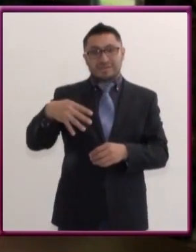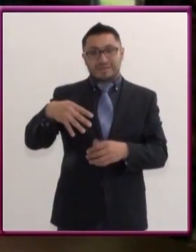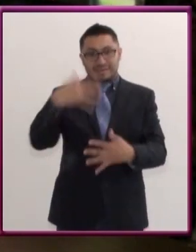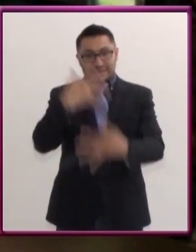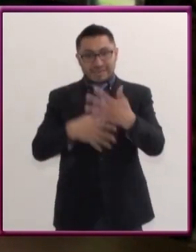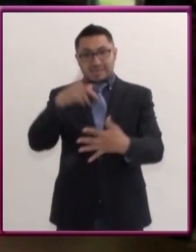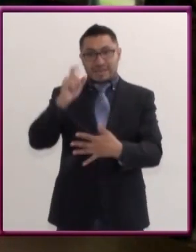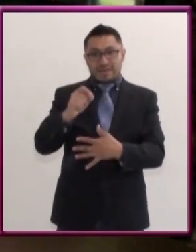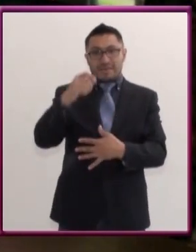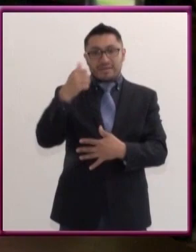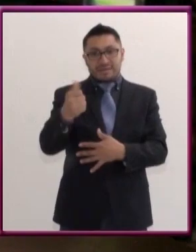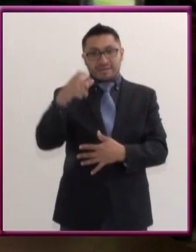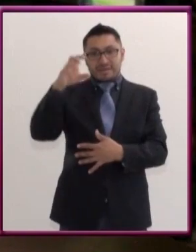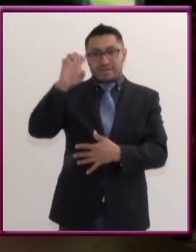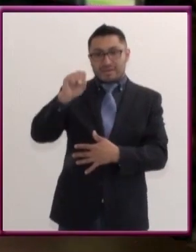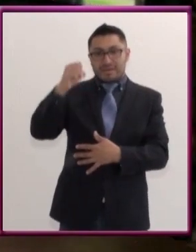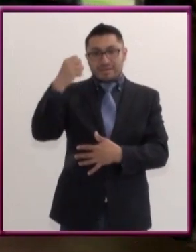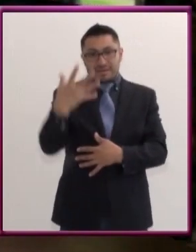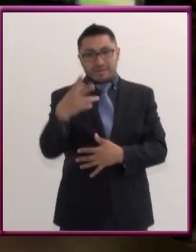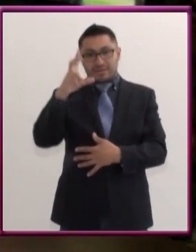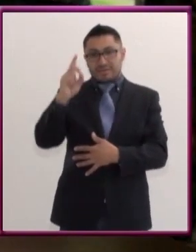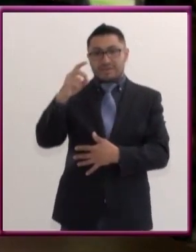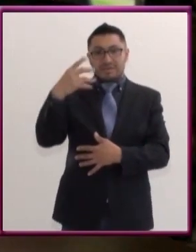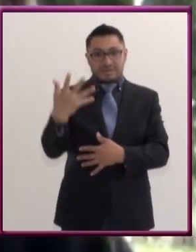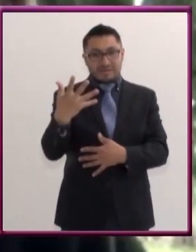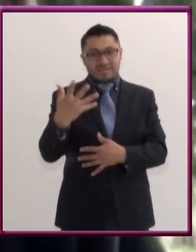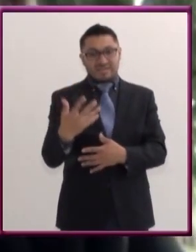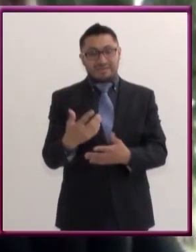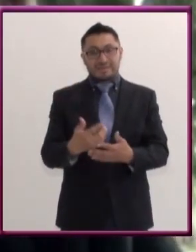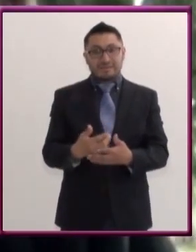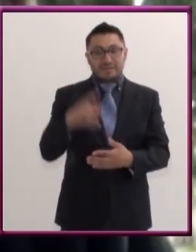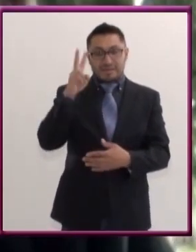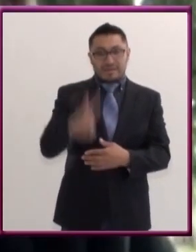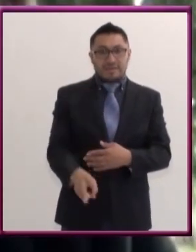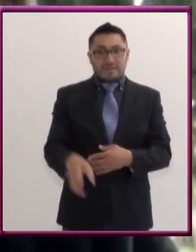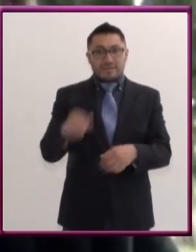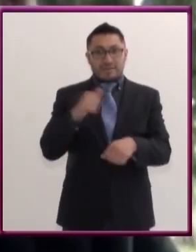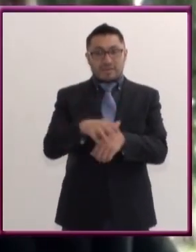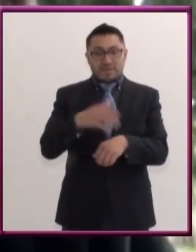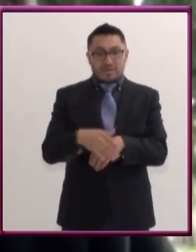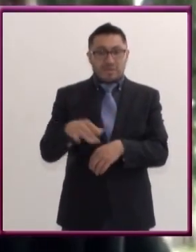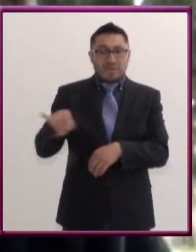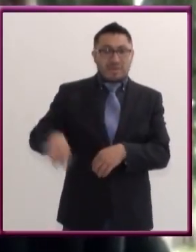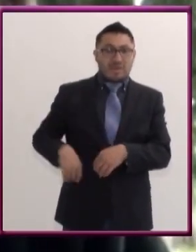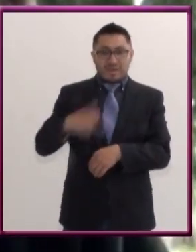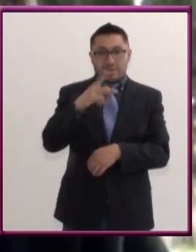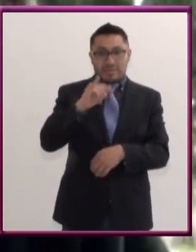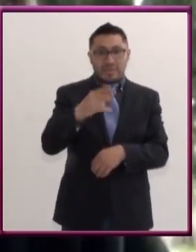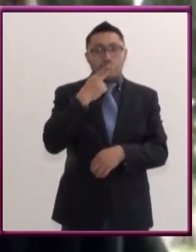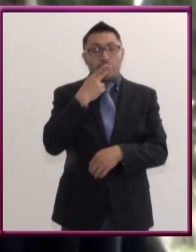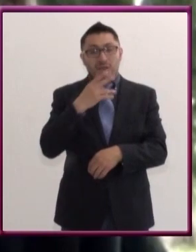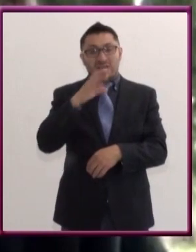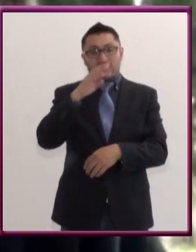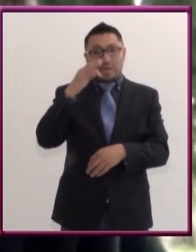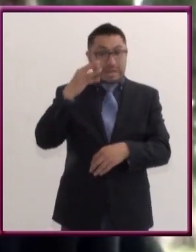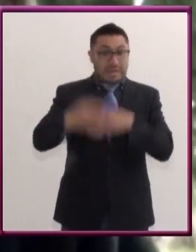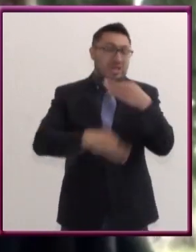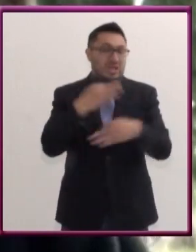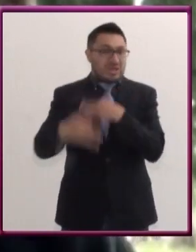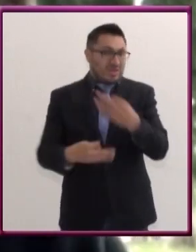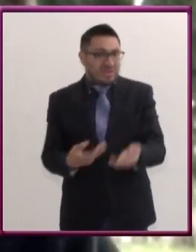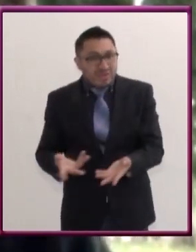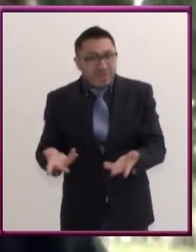3.14, 15, 26, 65, 35. En realidad, un dato curioso de pi es que se utiliza casi en